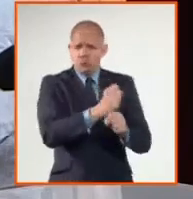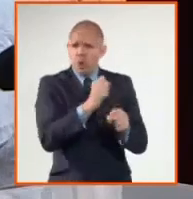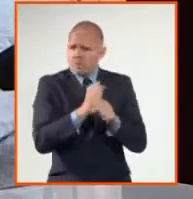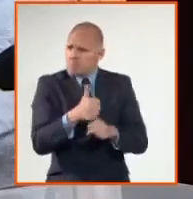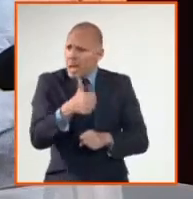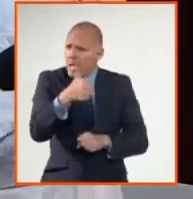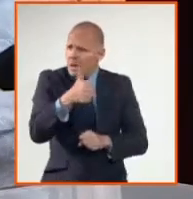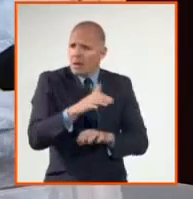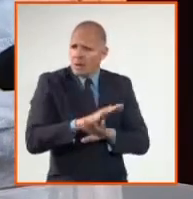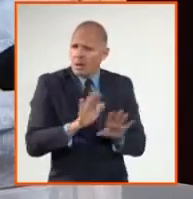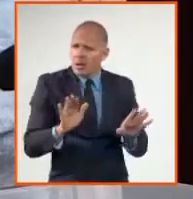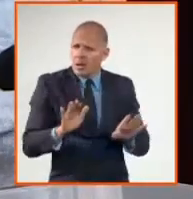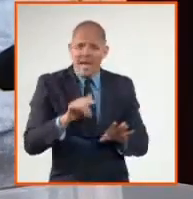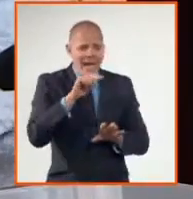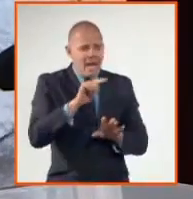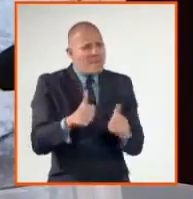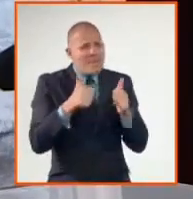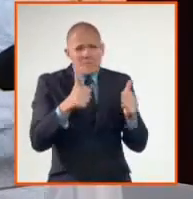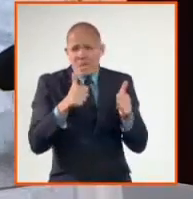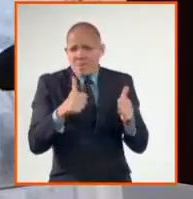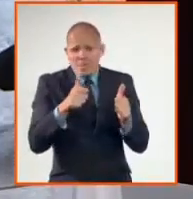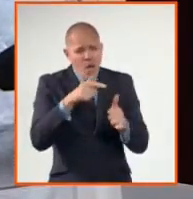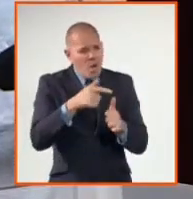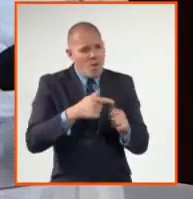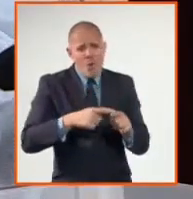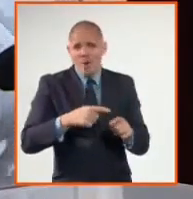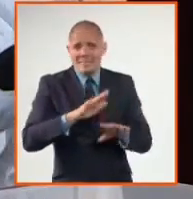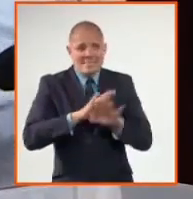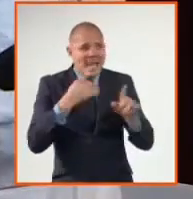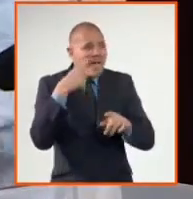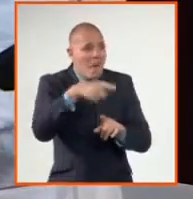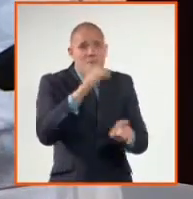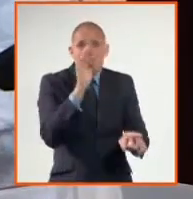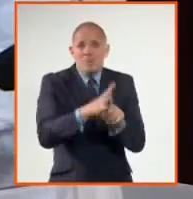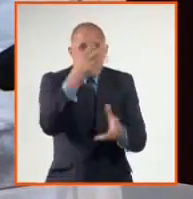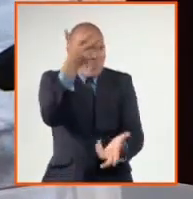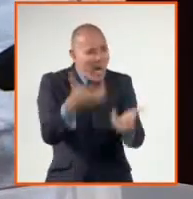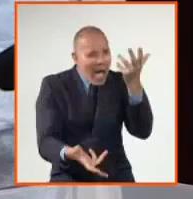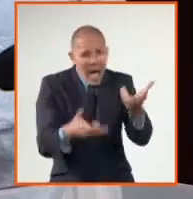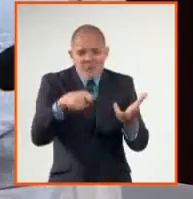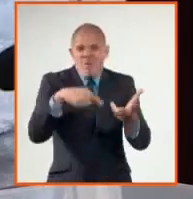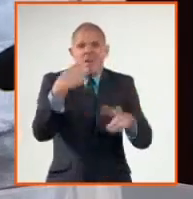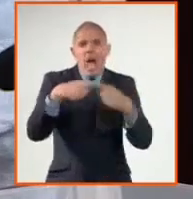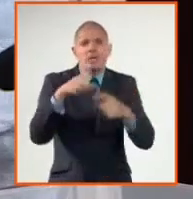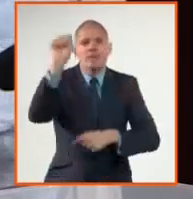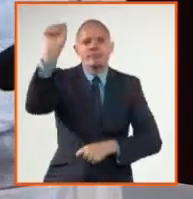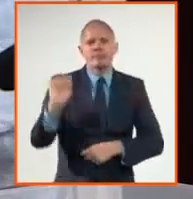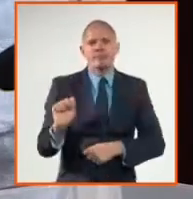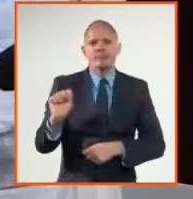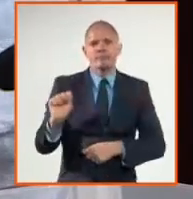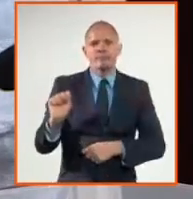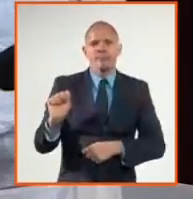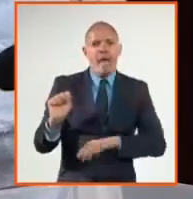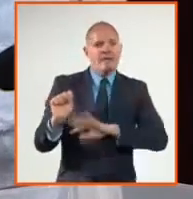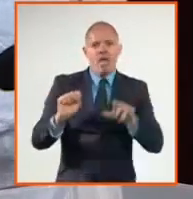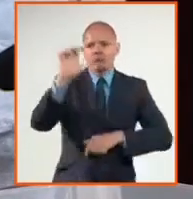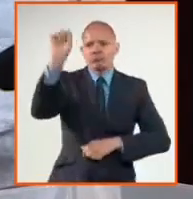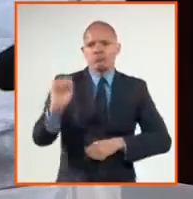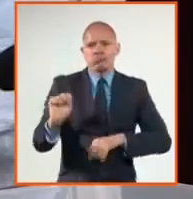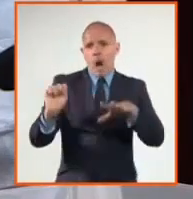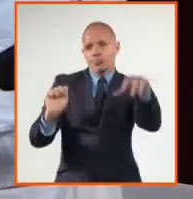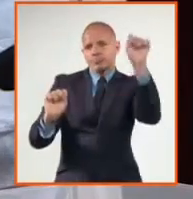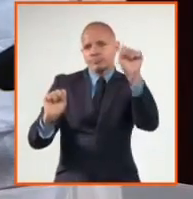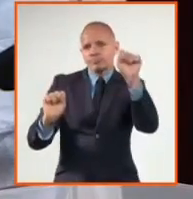fueron muy oportuno sacaron una máquina incluso fueron muy valiente al enfrentar parte del incendio poderlo sofocar de lo